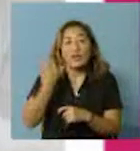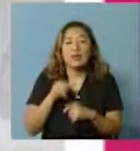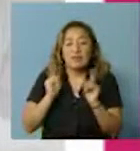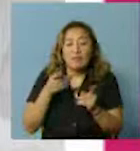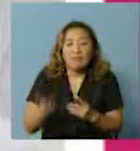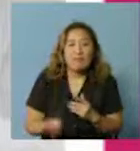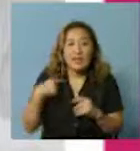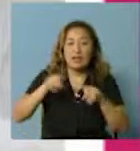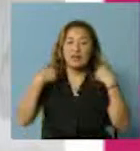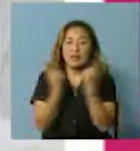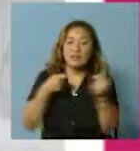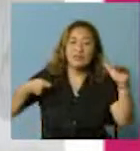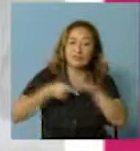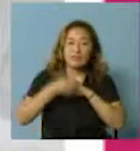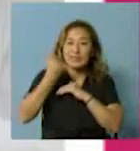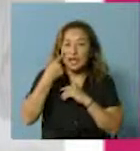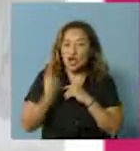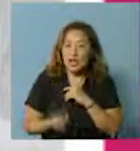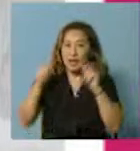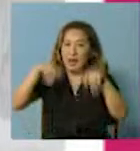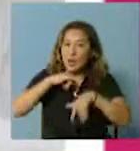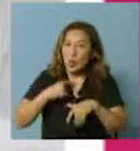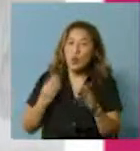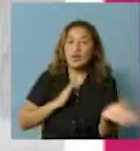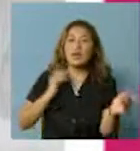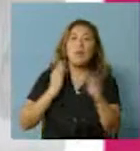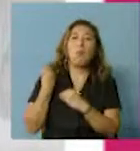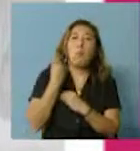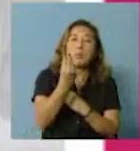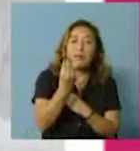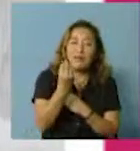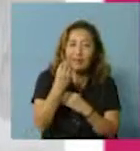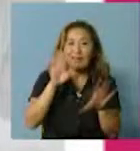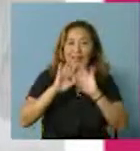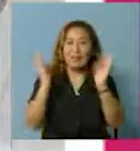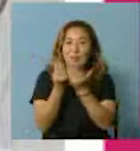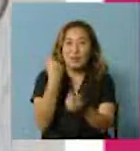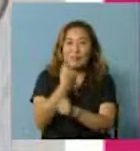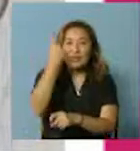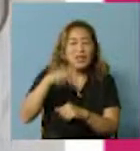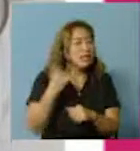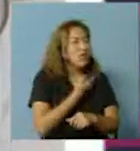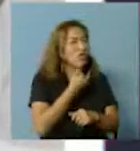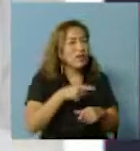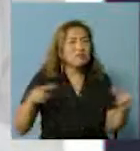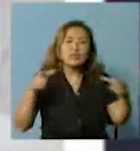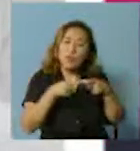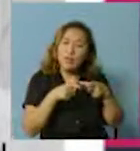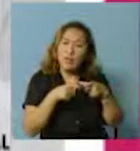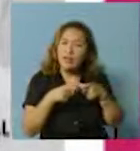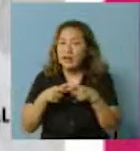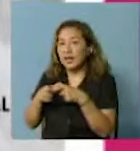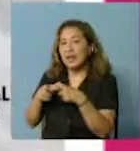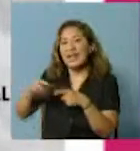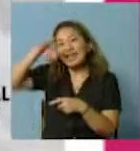la oficina anticorrupción de jujuy va a pasar a presidir ese foro nacional donde se va a llevar a cabo el encuentro esto va a